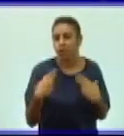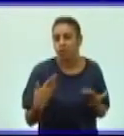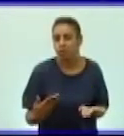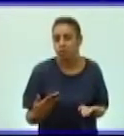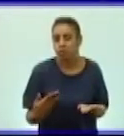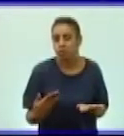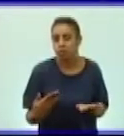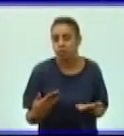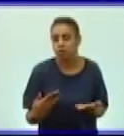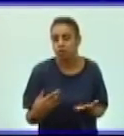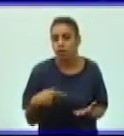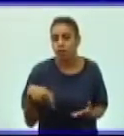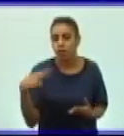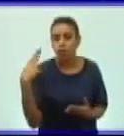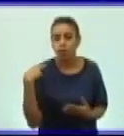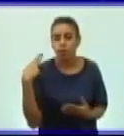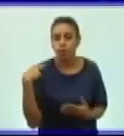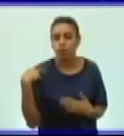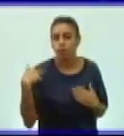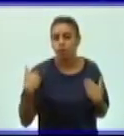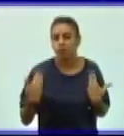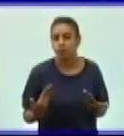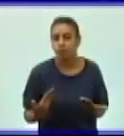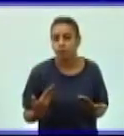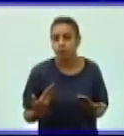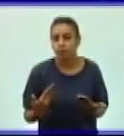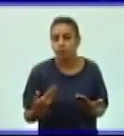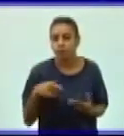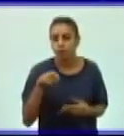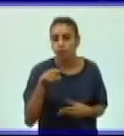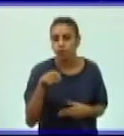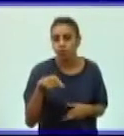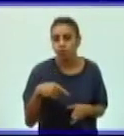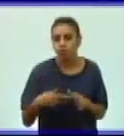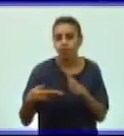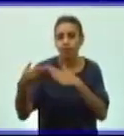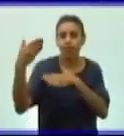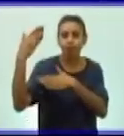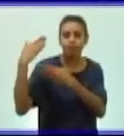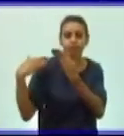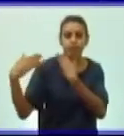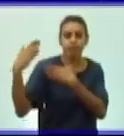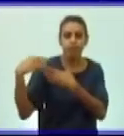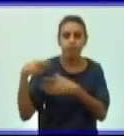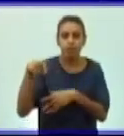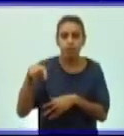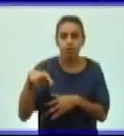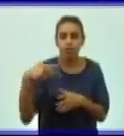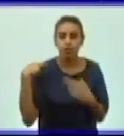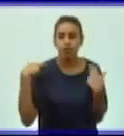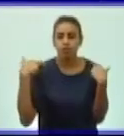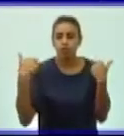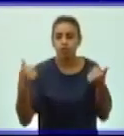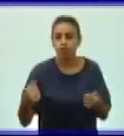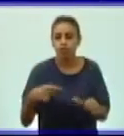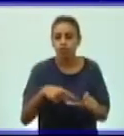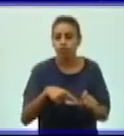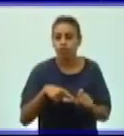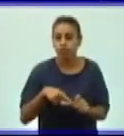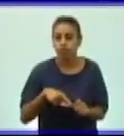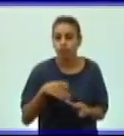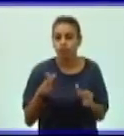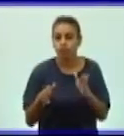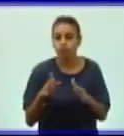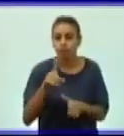hubiese tocado dirigir y que tú puedas dirigir, virar el tiempo atrás y dirigir la URSS para 1980? ¿Qué